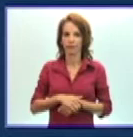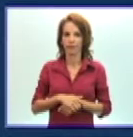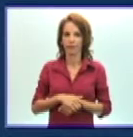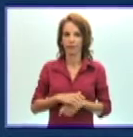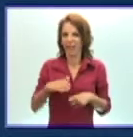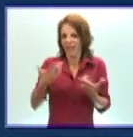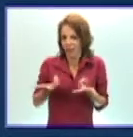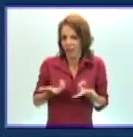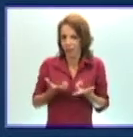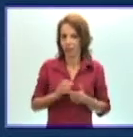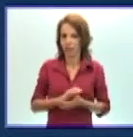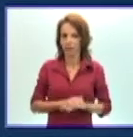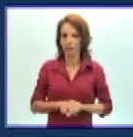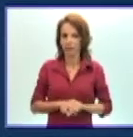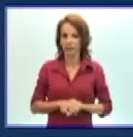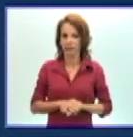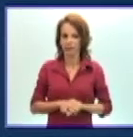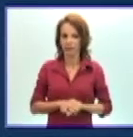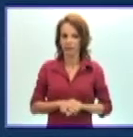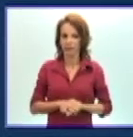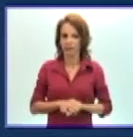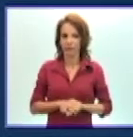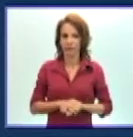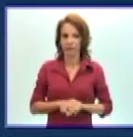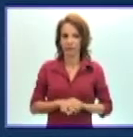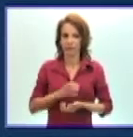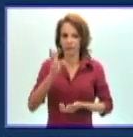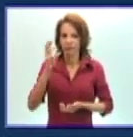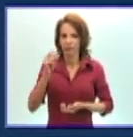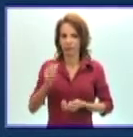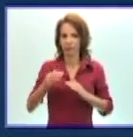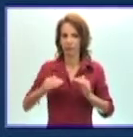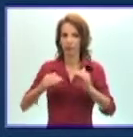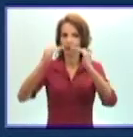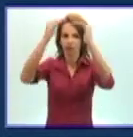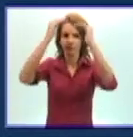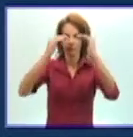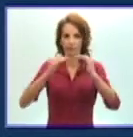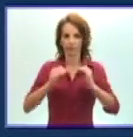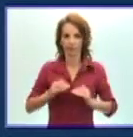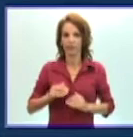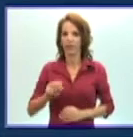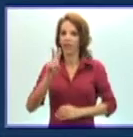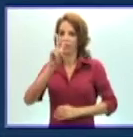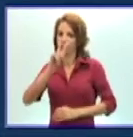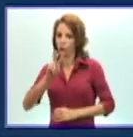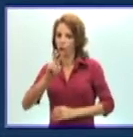puedan contar la cantidad de divisiones que hay entre el número 2 y el número 4.